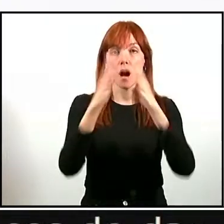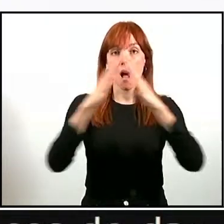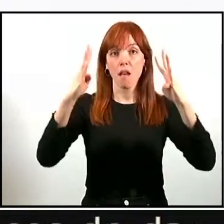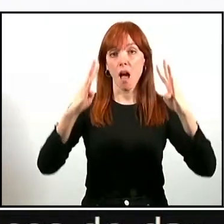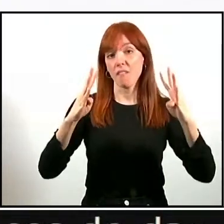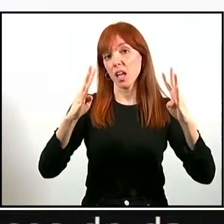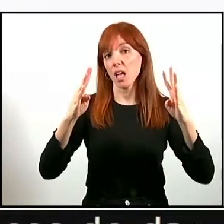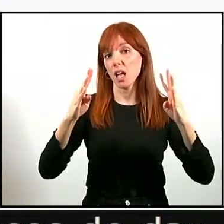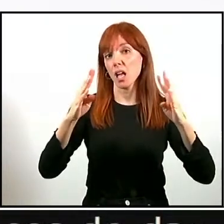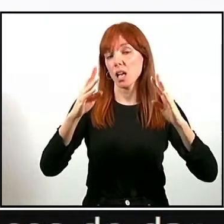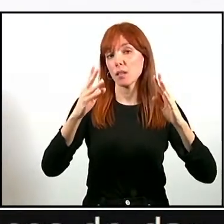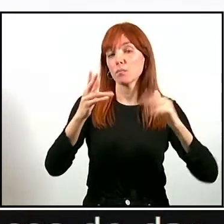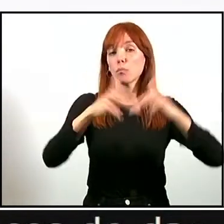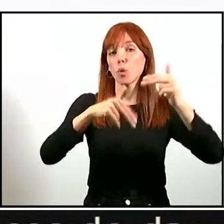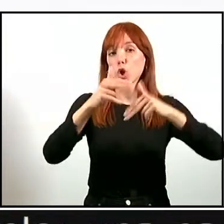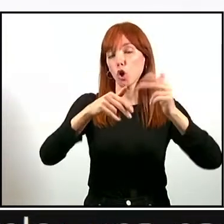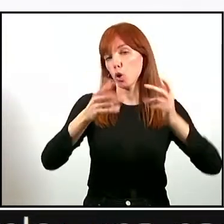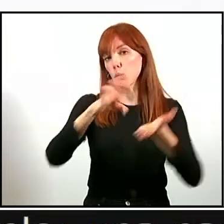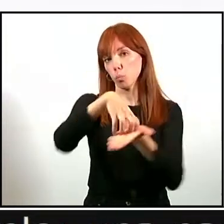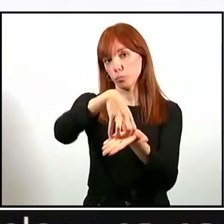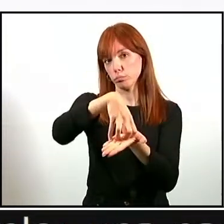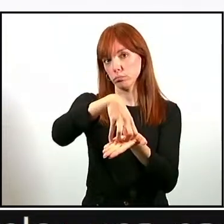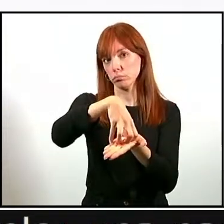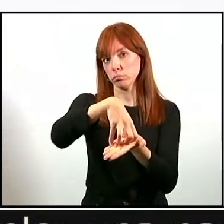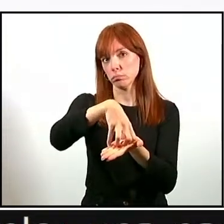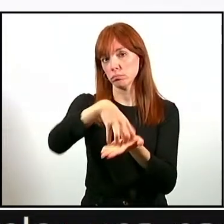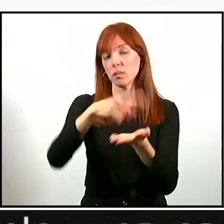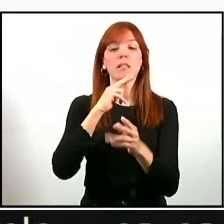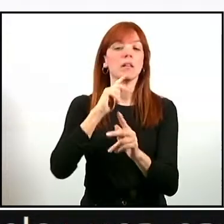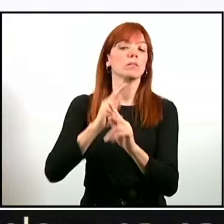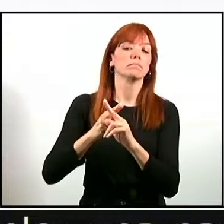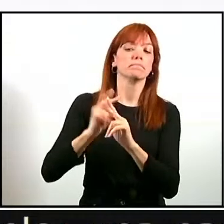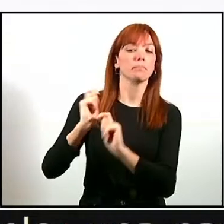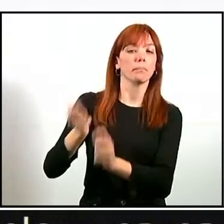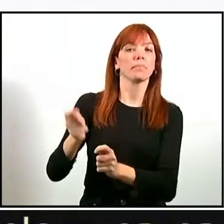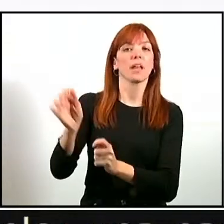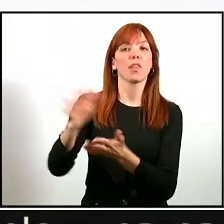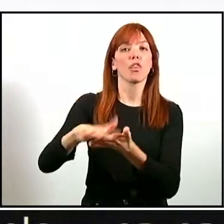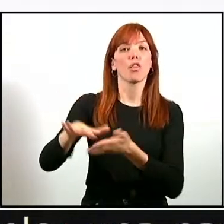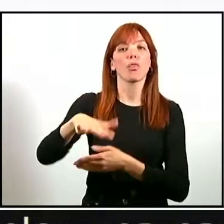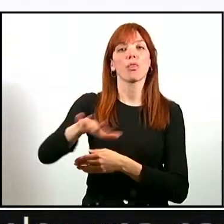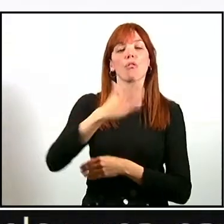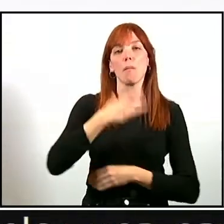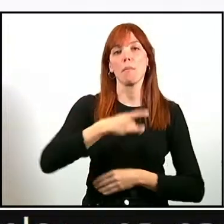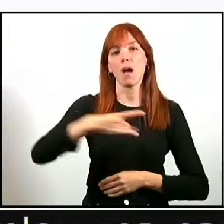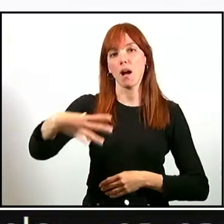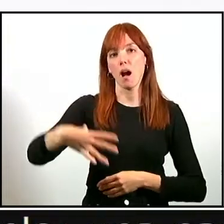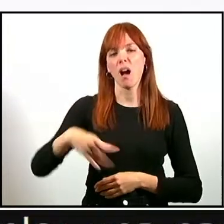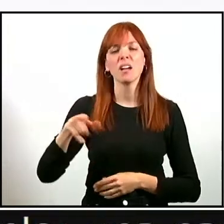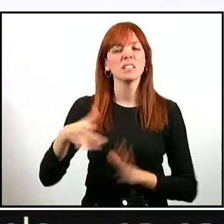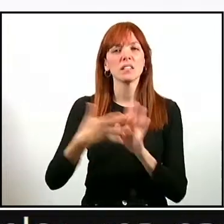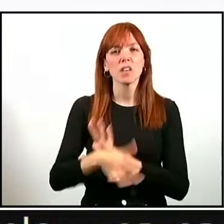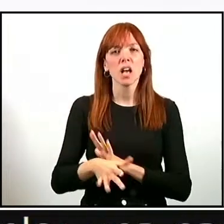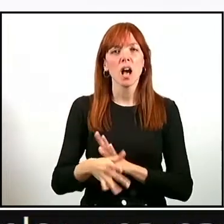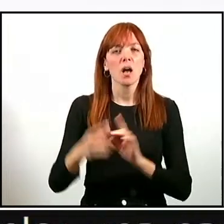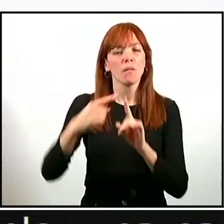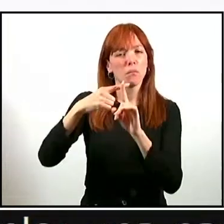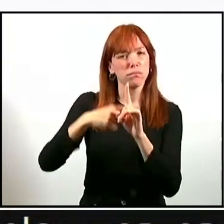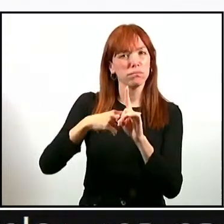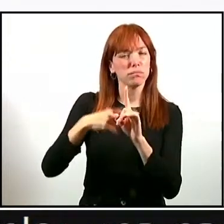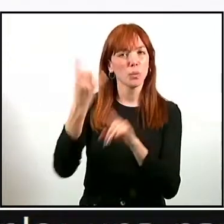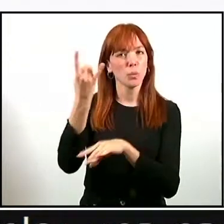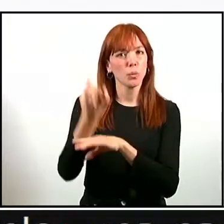un polígono industrial clasificado como zona blanca es la que no obtiene una señal muy baja y que